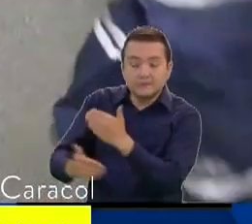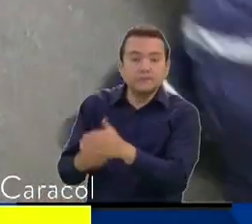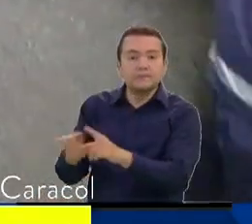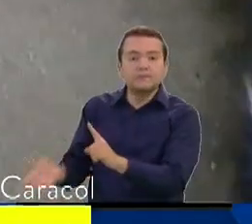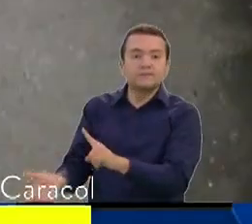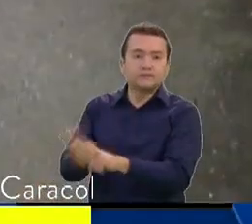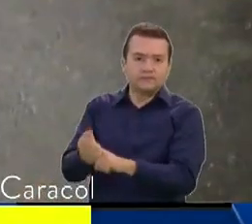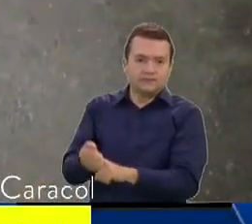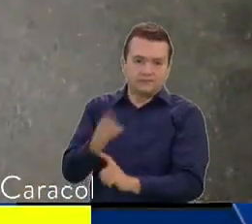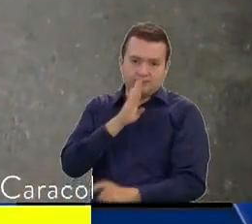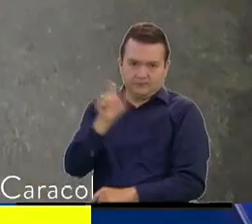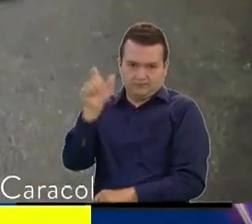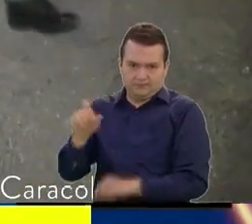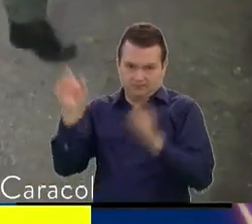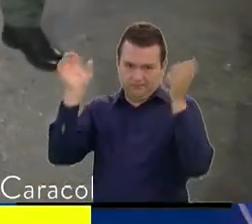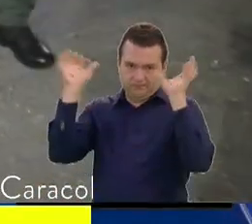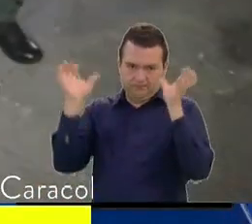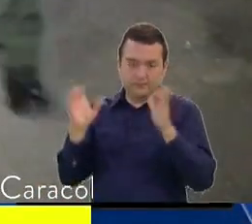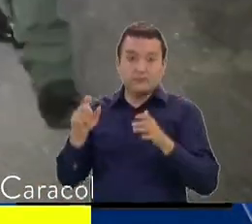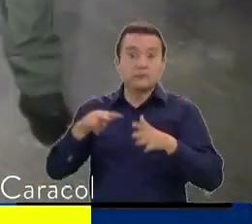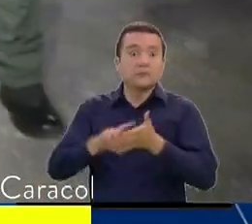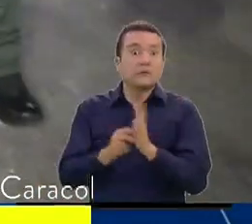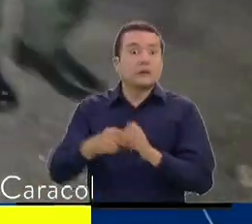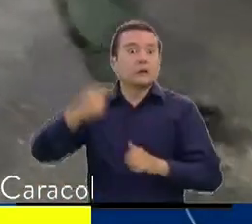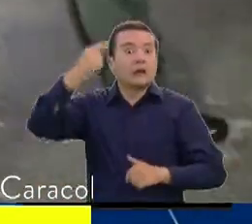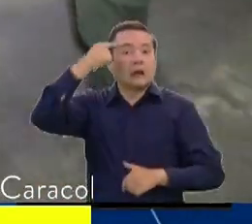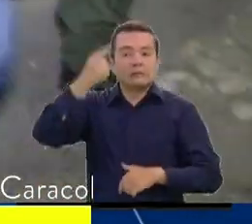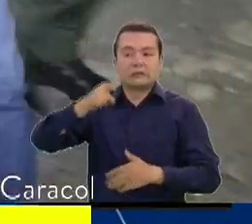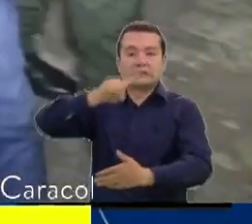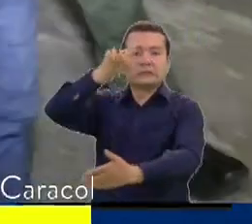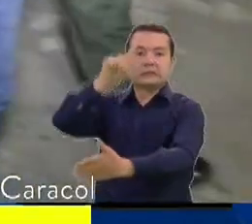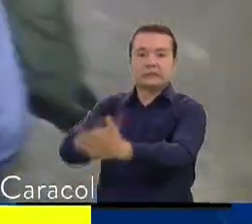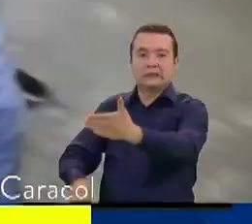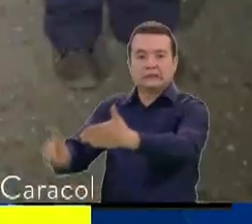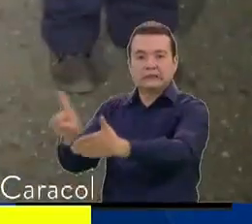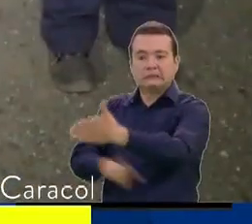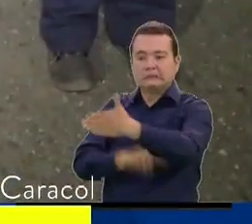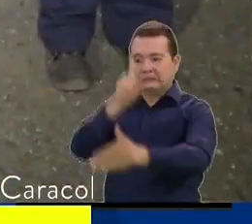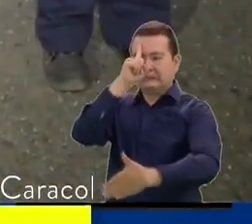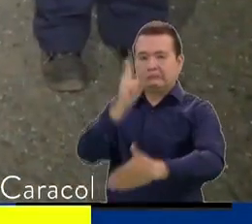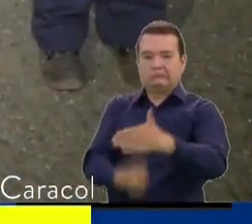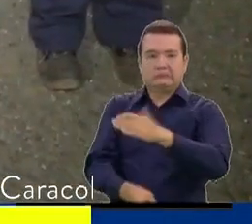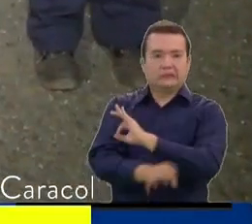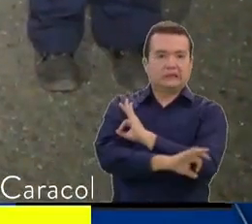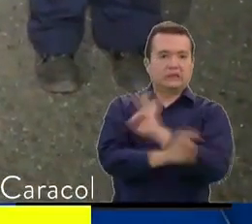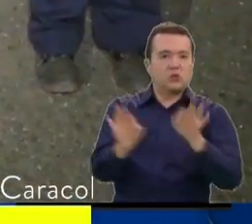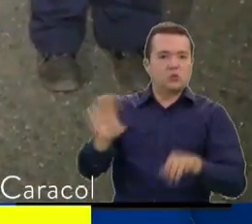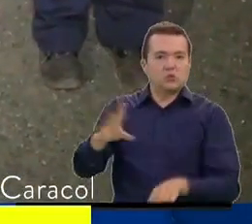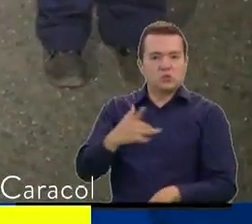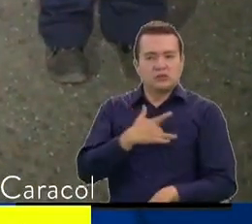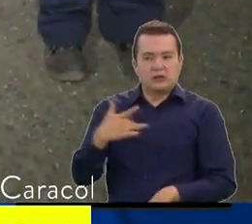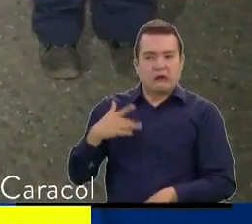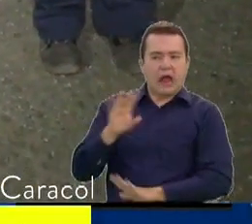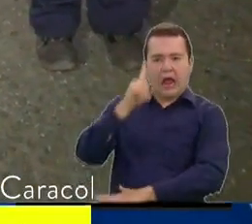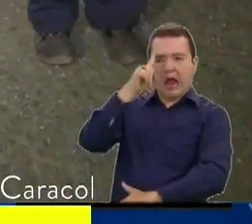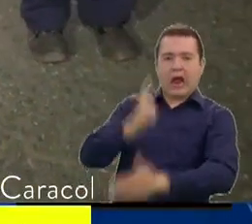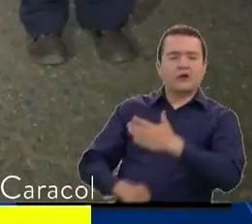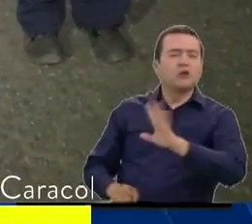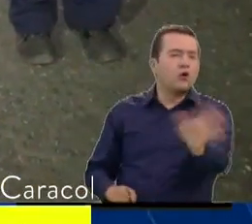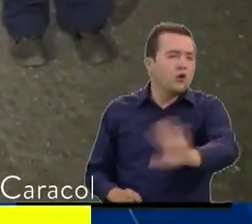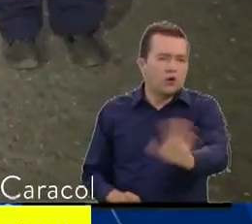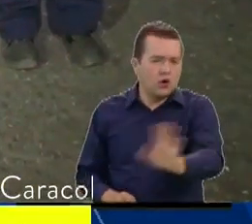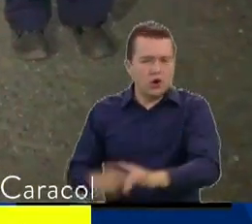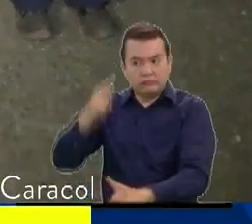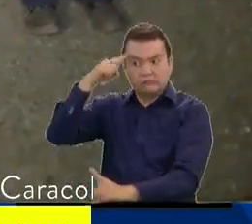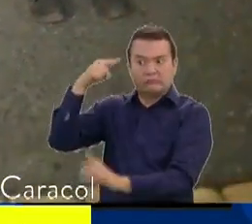en ningún momento podrá estigmatizar al equipo de profesionales de la salud que vienen trabajando con compromiso y heroísmo frente